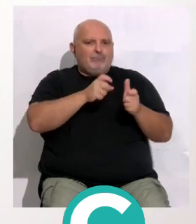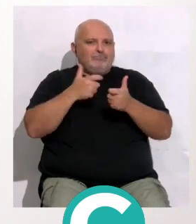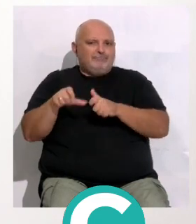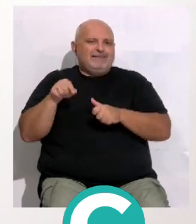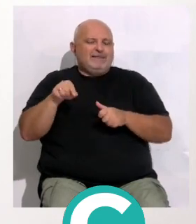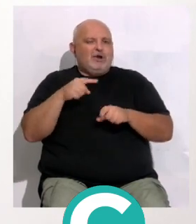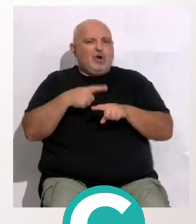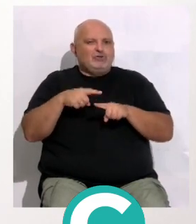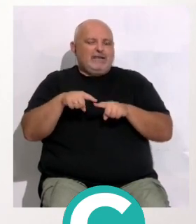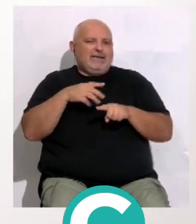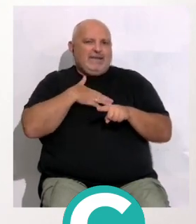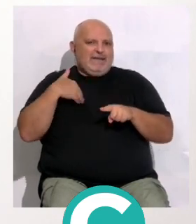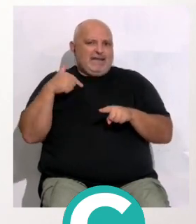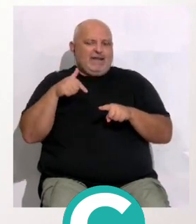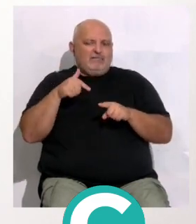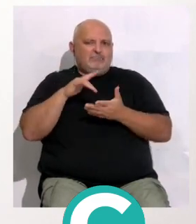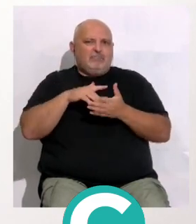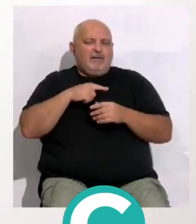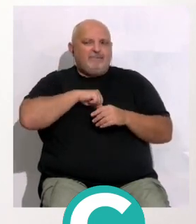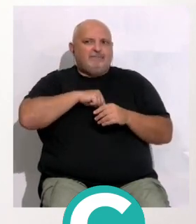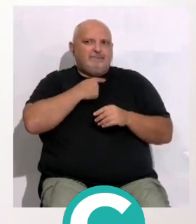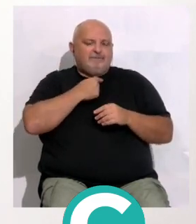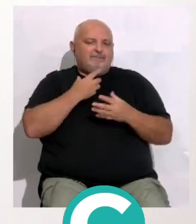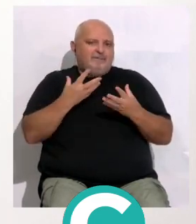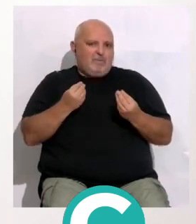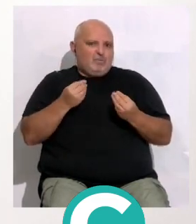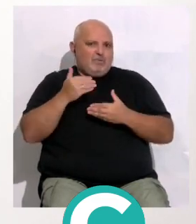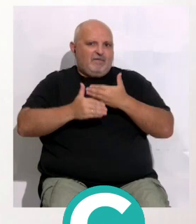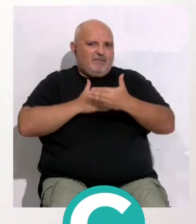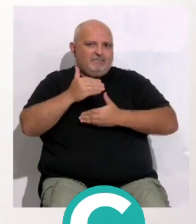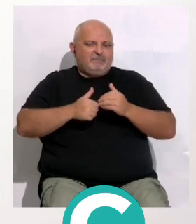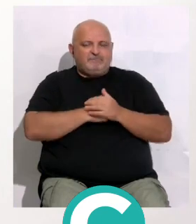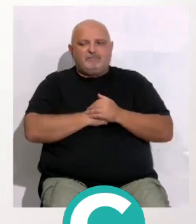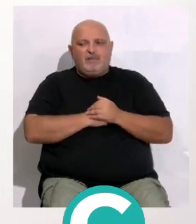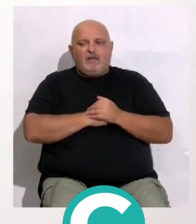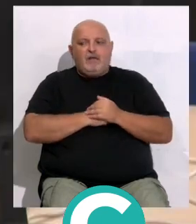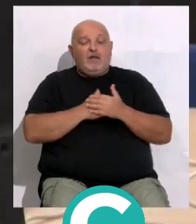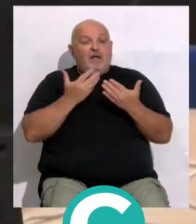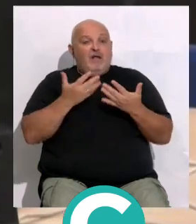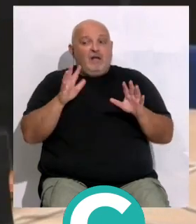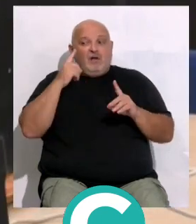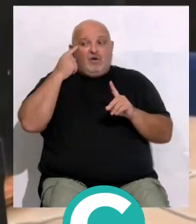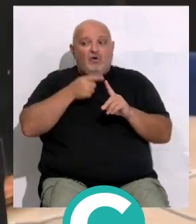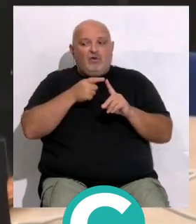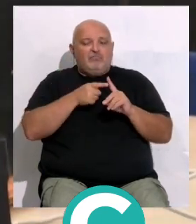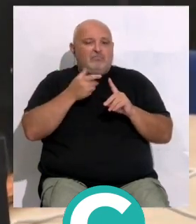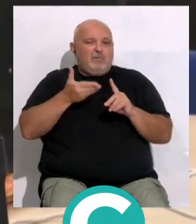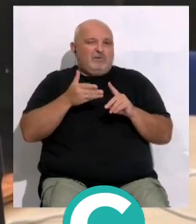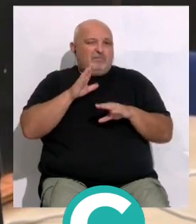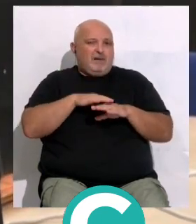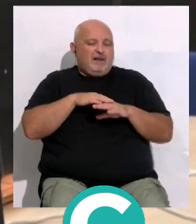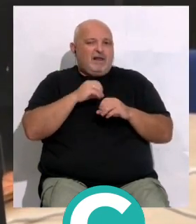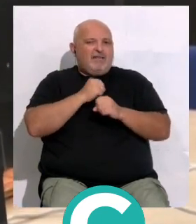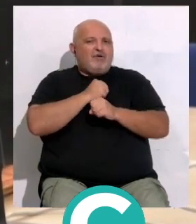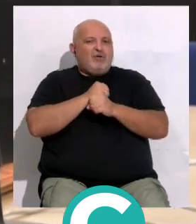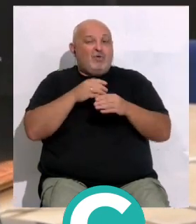Eso sería una cosa que nos apasiona mucho a nosotros y nos gustaría poder avanzar en ese campo. A pesar de un objetivo tan importante, la